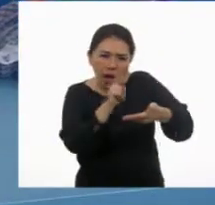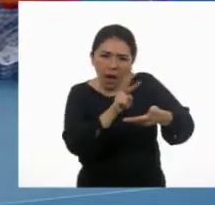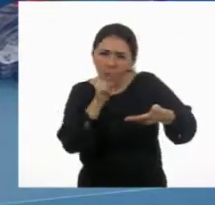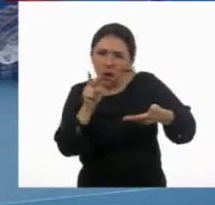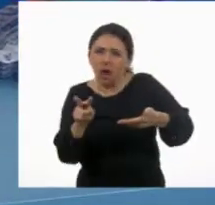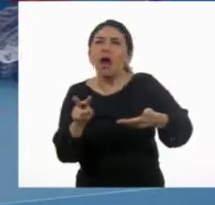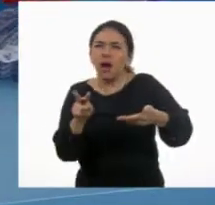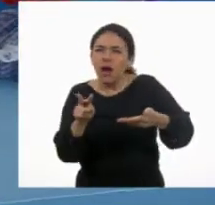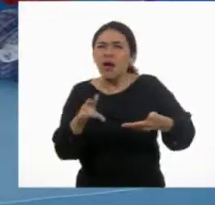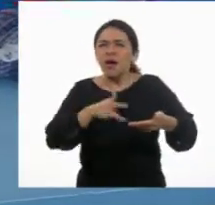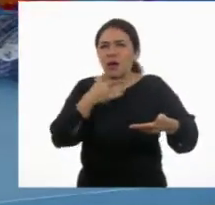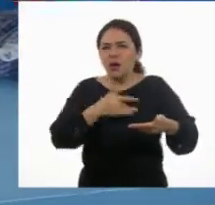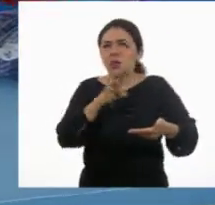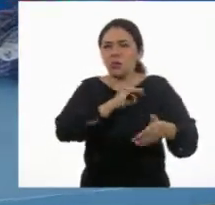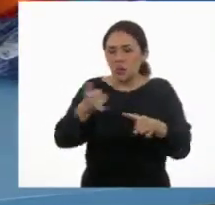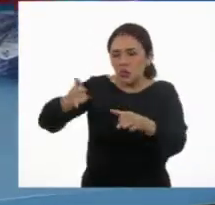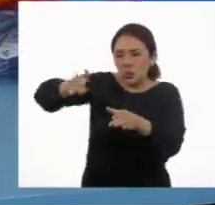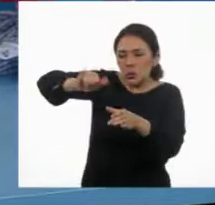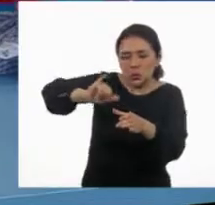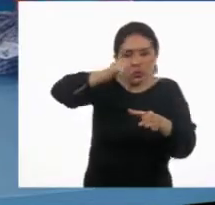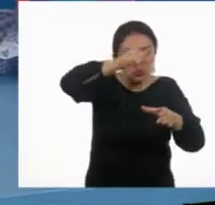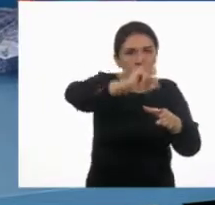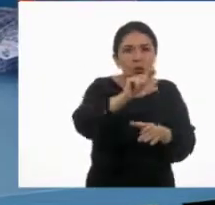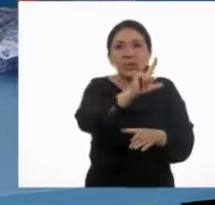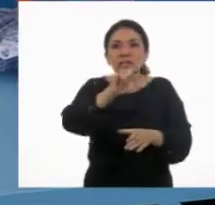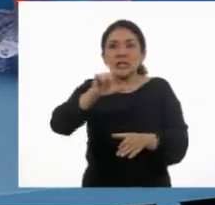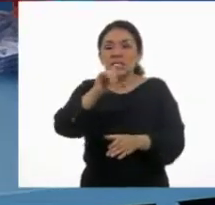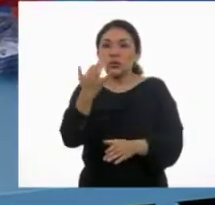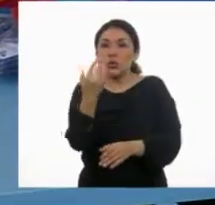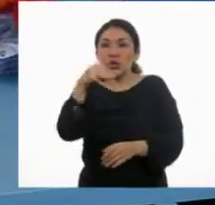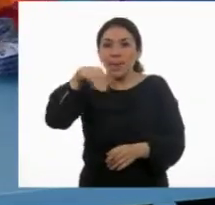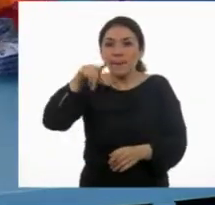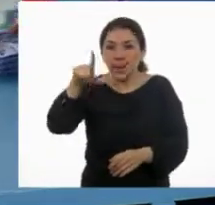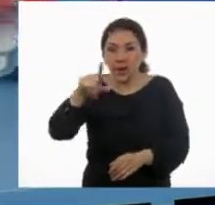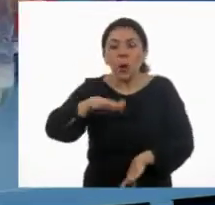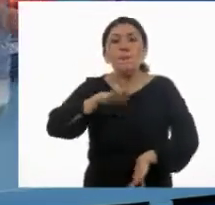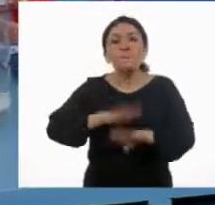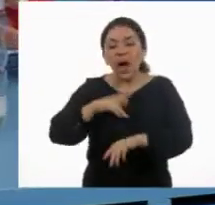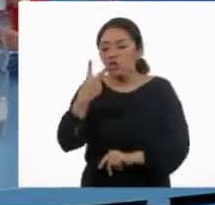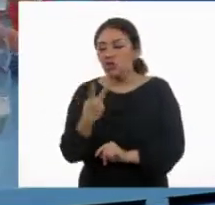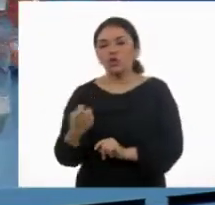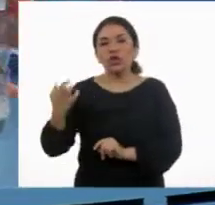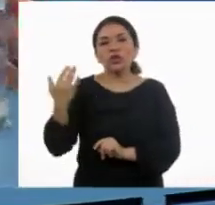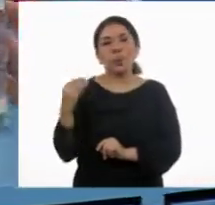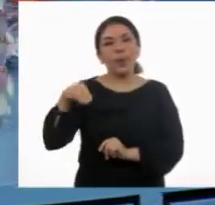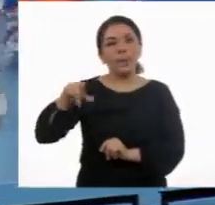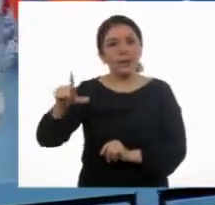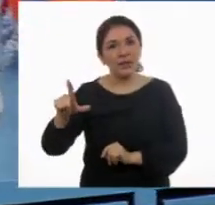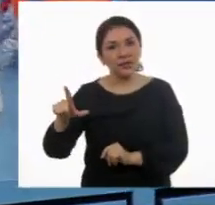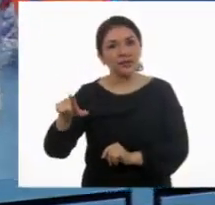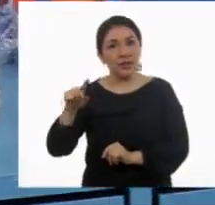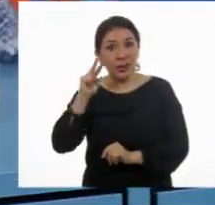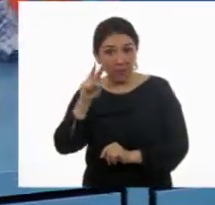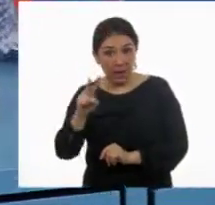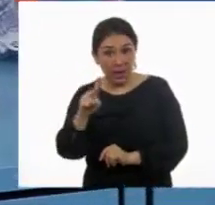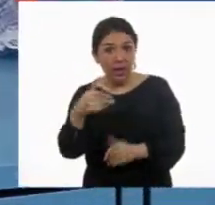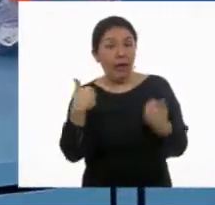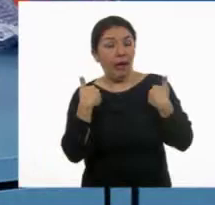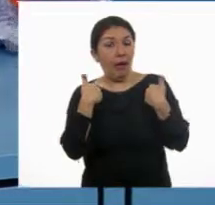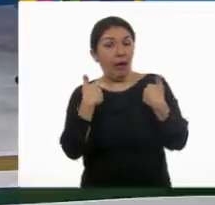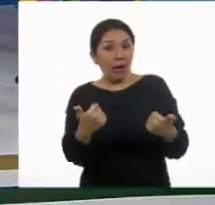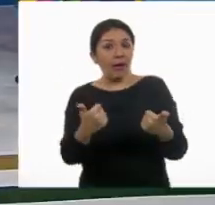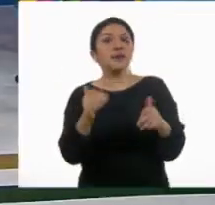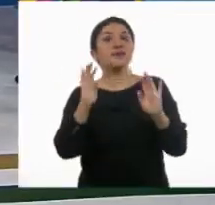envases, podríamos llenar nuestros 750 mililitros más los 250. Y como pueden claro.